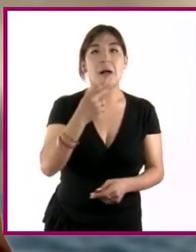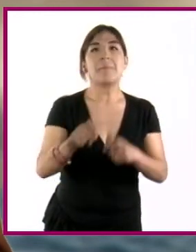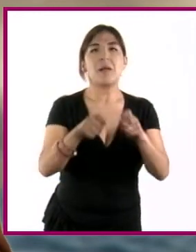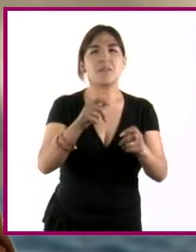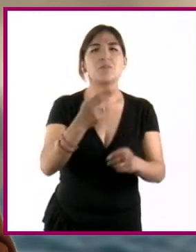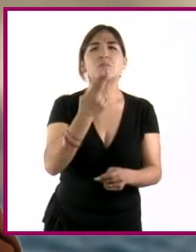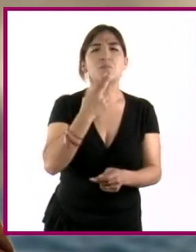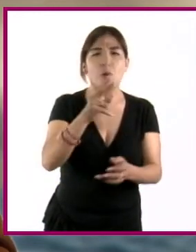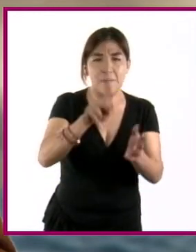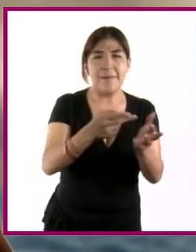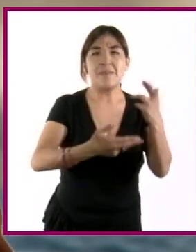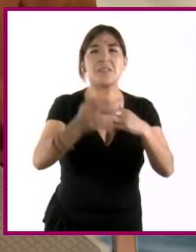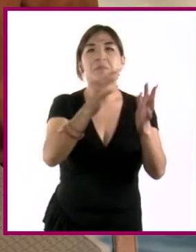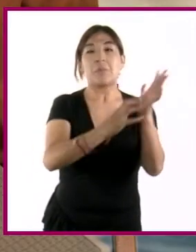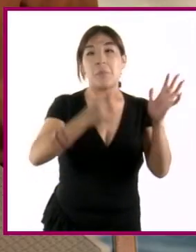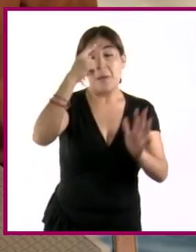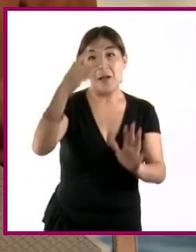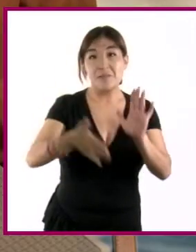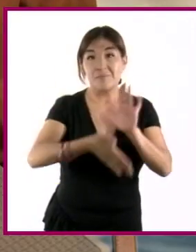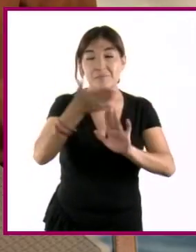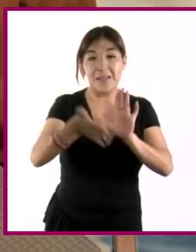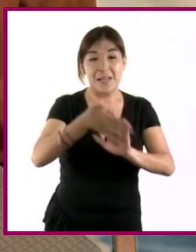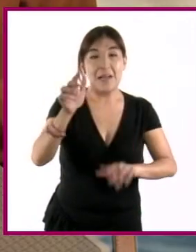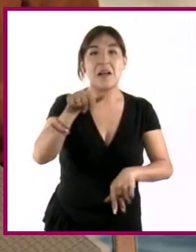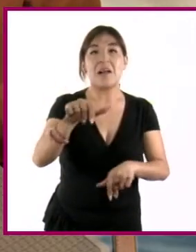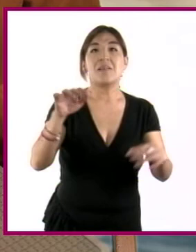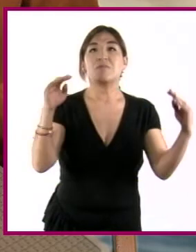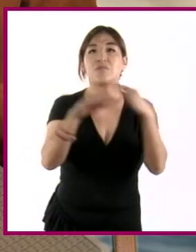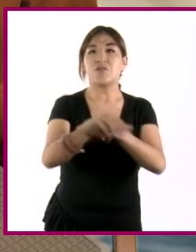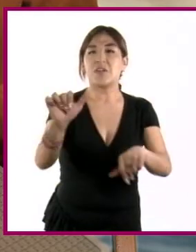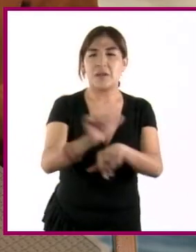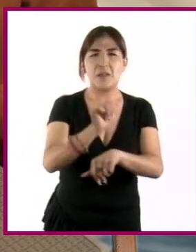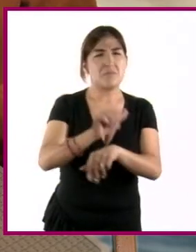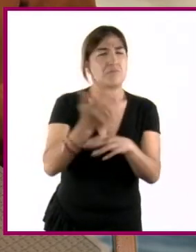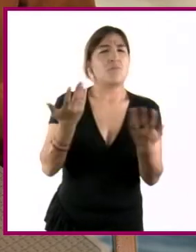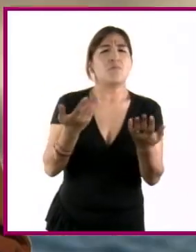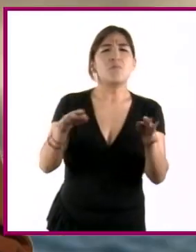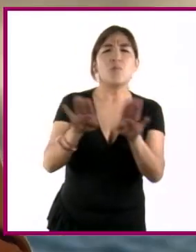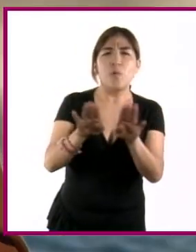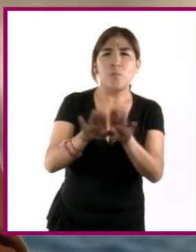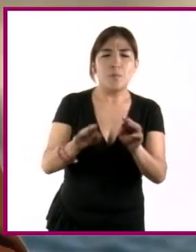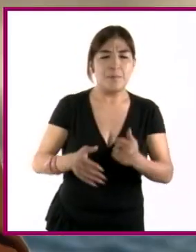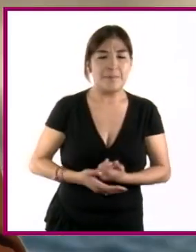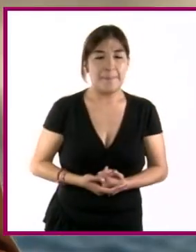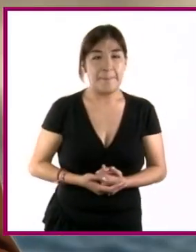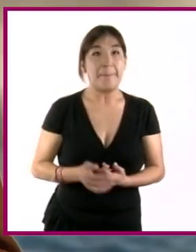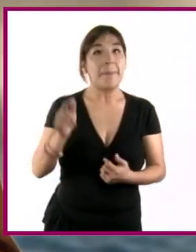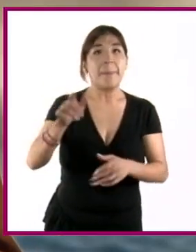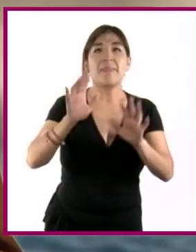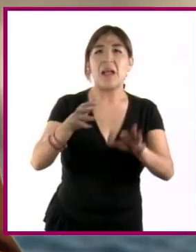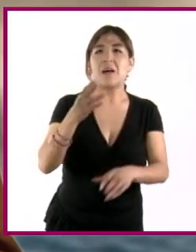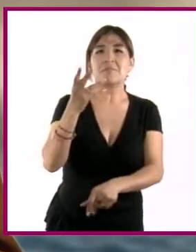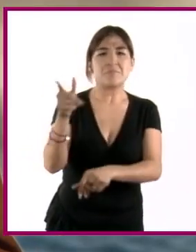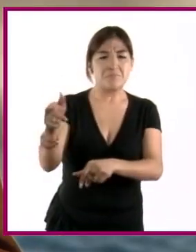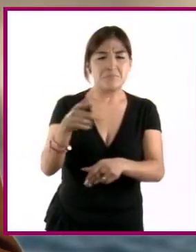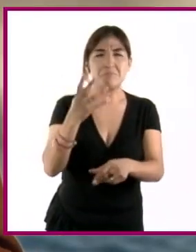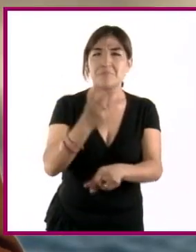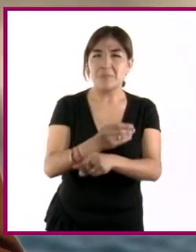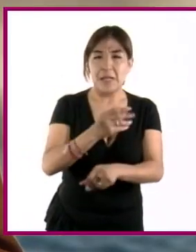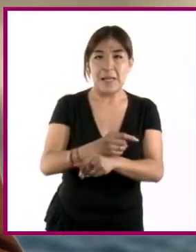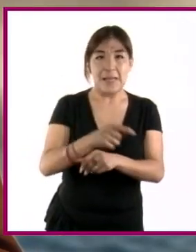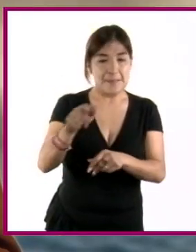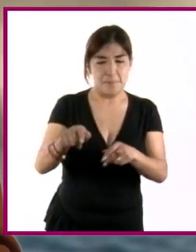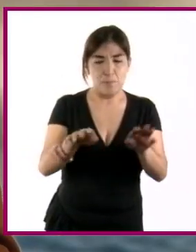para la construcción de carreteras. ¿Y cómo lo harán? De hecho, ya se hace. El plástico en estado líquido es igual